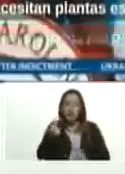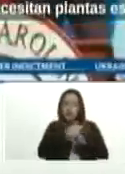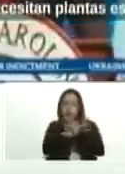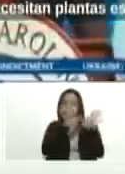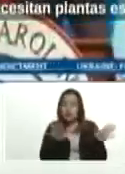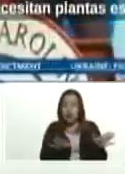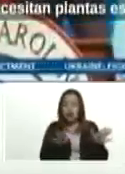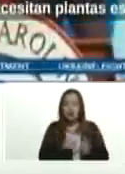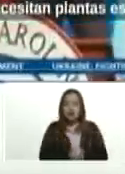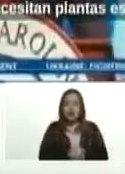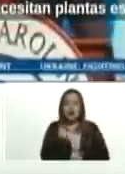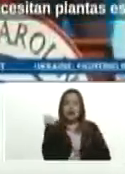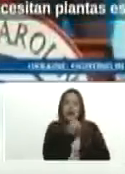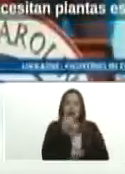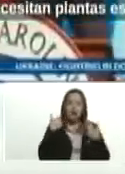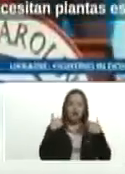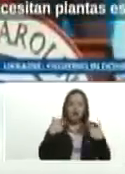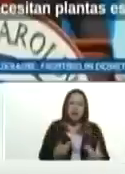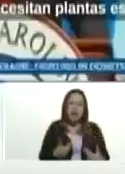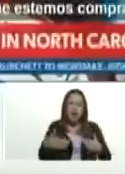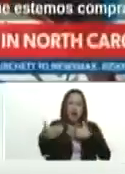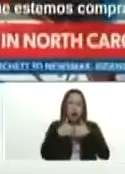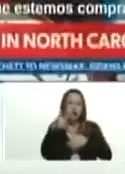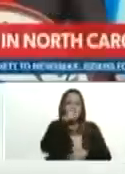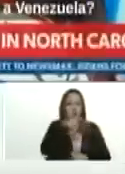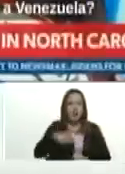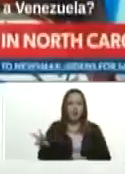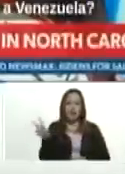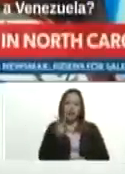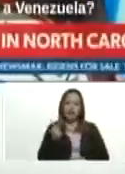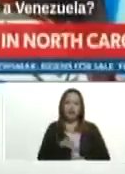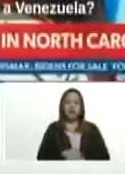un crimen de lesa humanidad contra el pueblo de Venezuela.